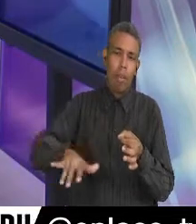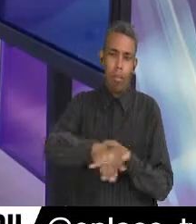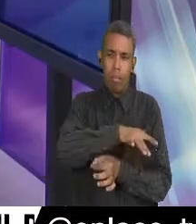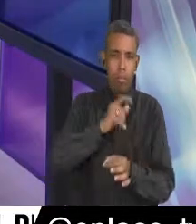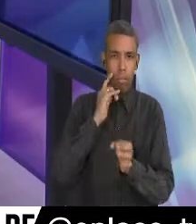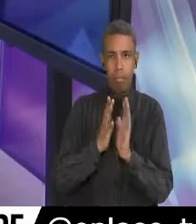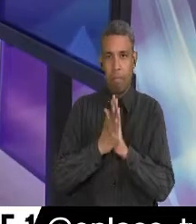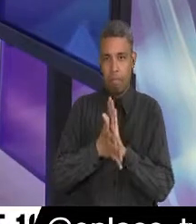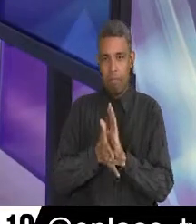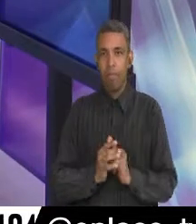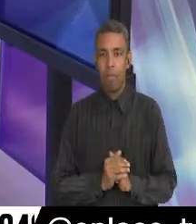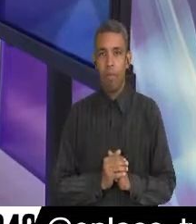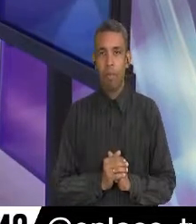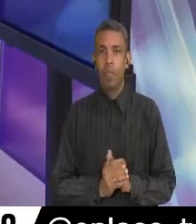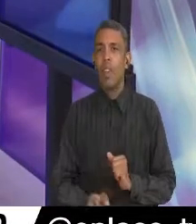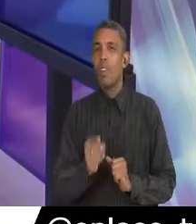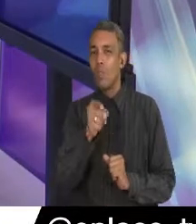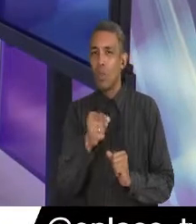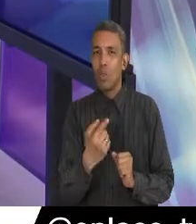especial a quienes nos ven a través de nuestra página